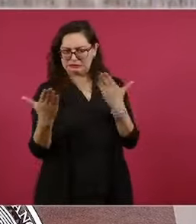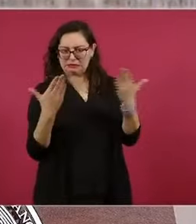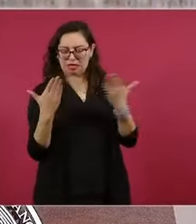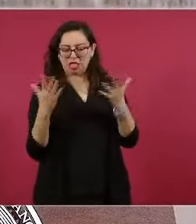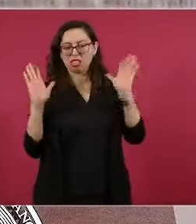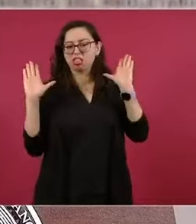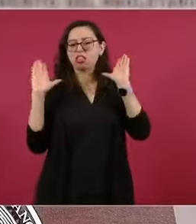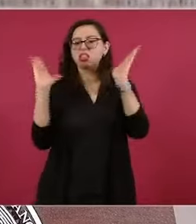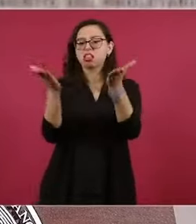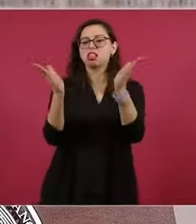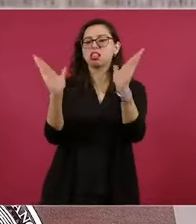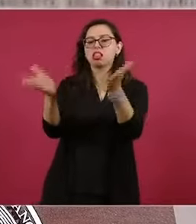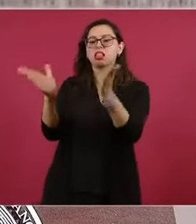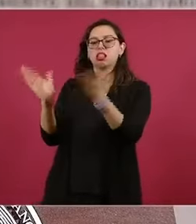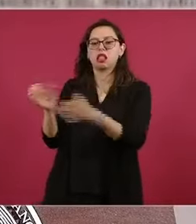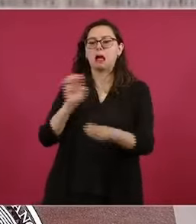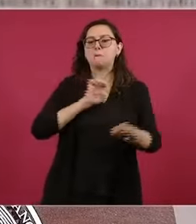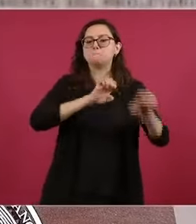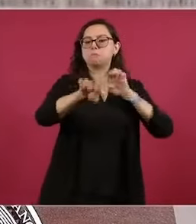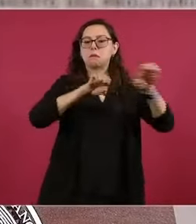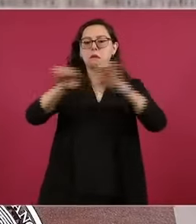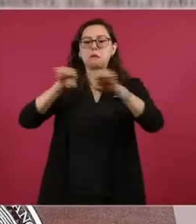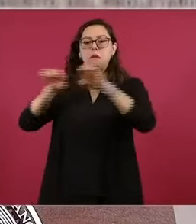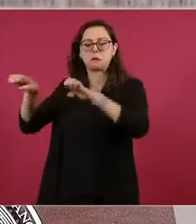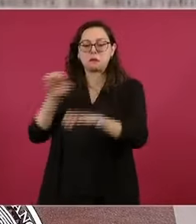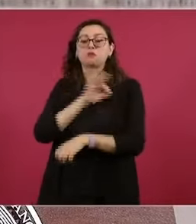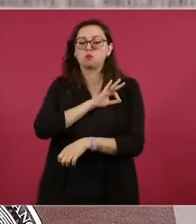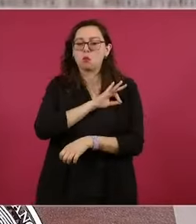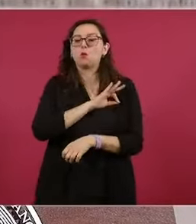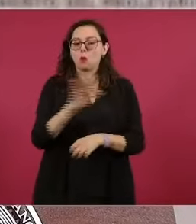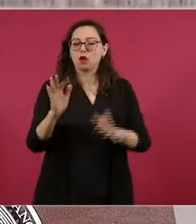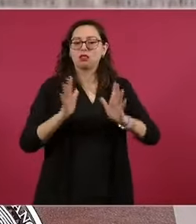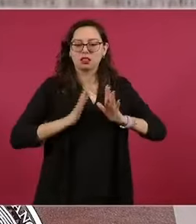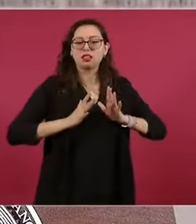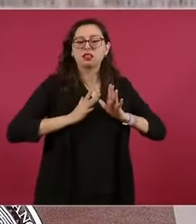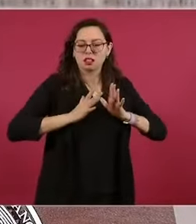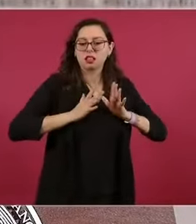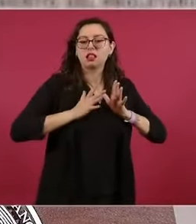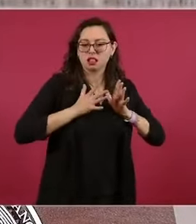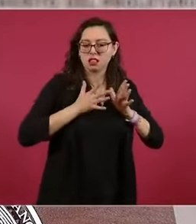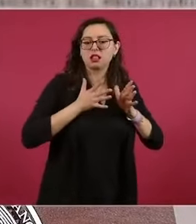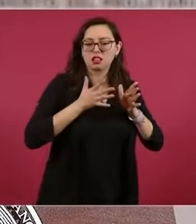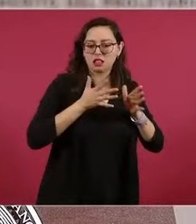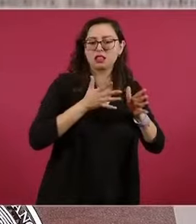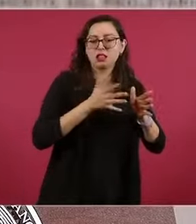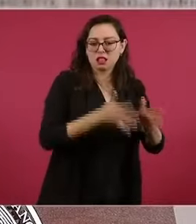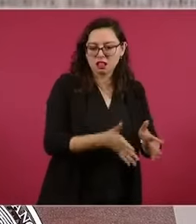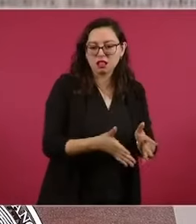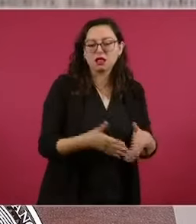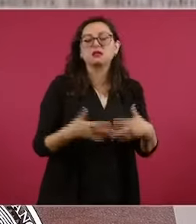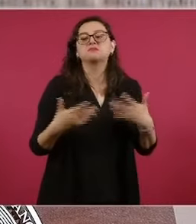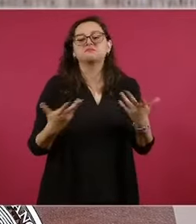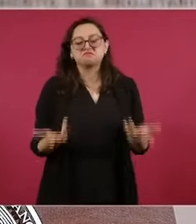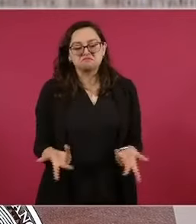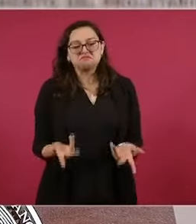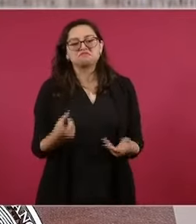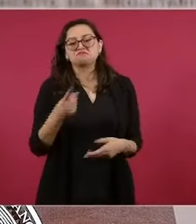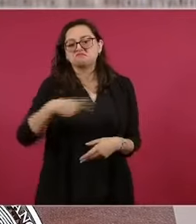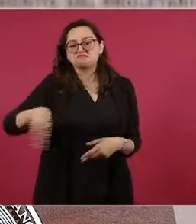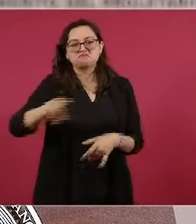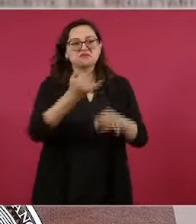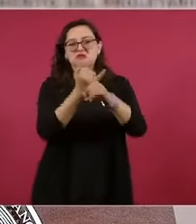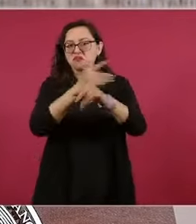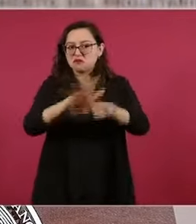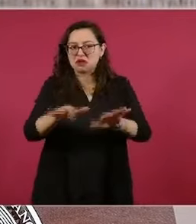en discursos engañosos que lo único que buscan es la desinformación y que el pueblo no